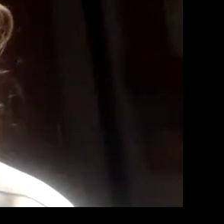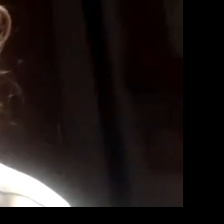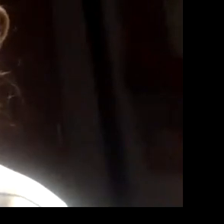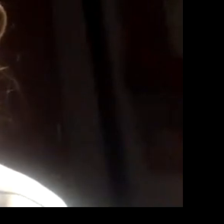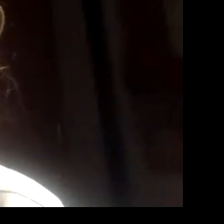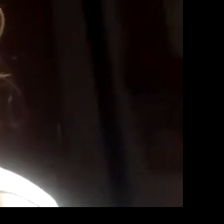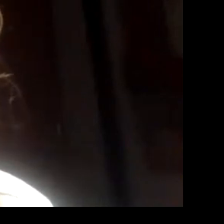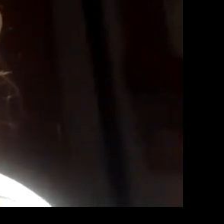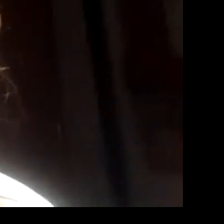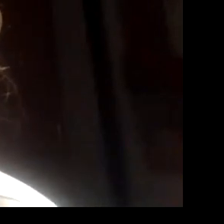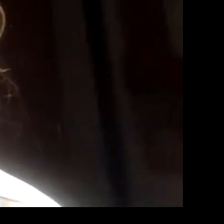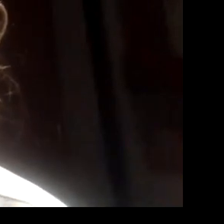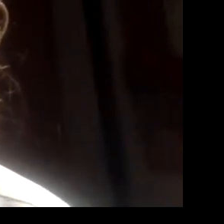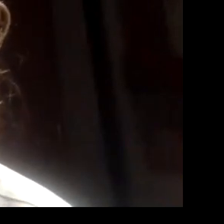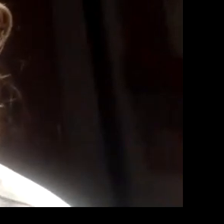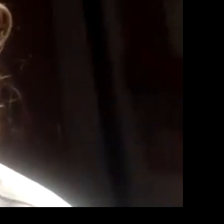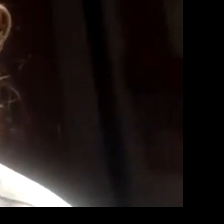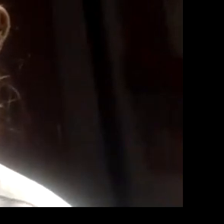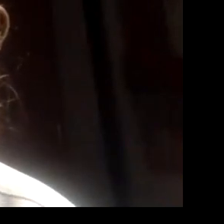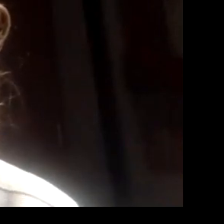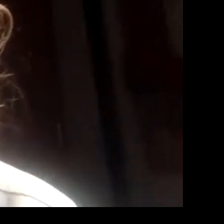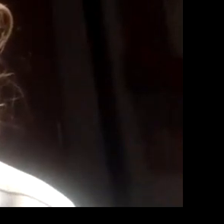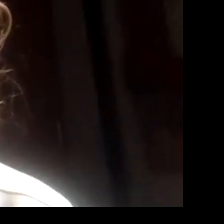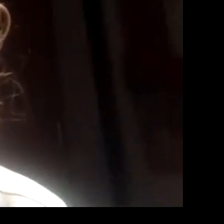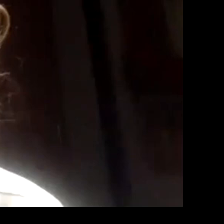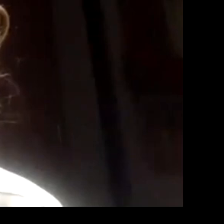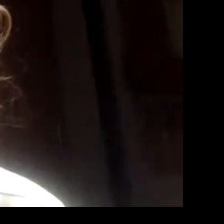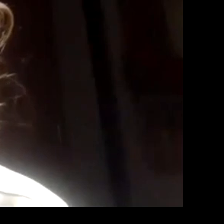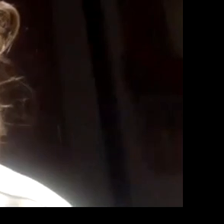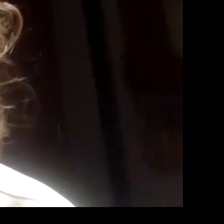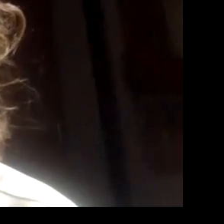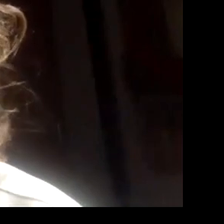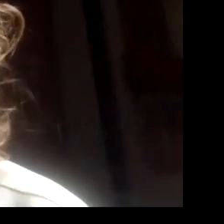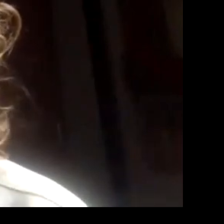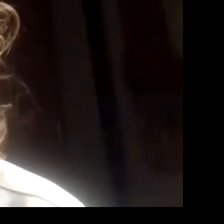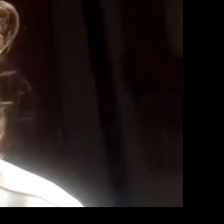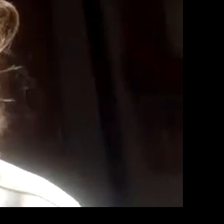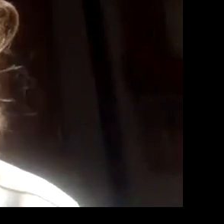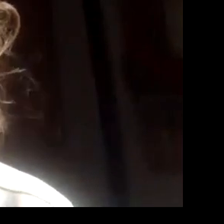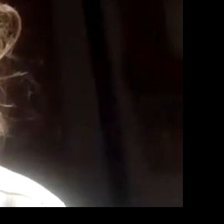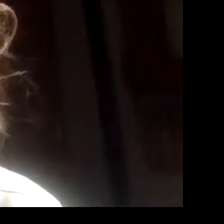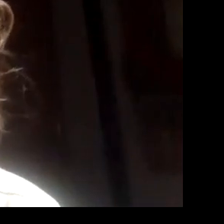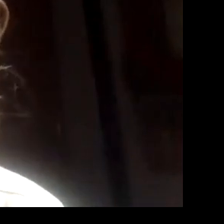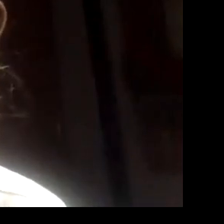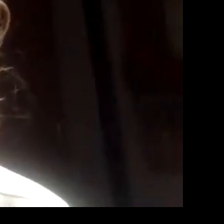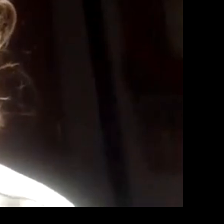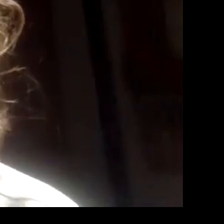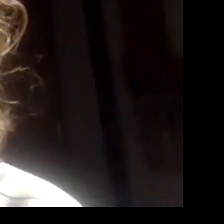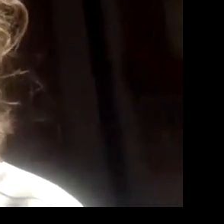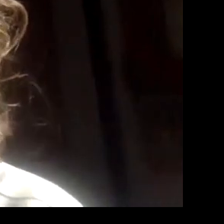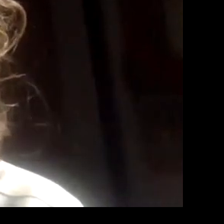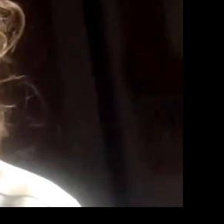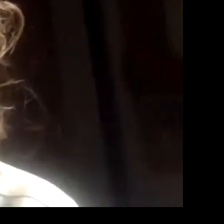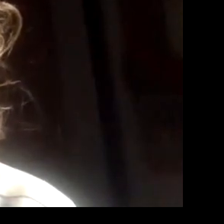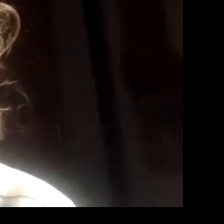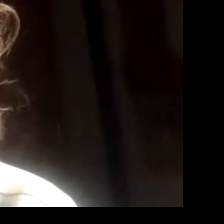también profesora titular del Departamento de Neurociencia de la misma universidad, investigadora del Centro de Estudios